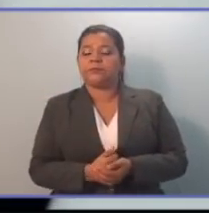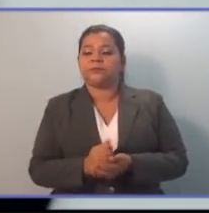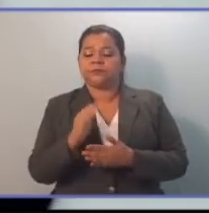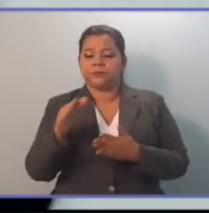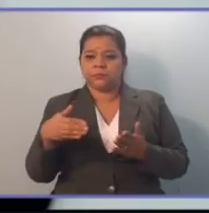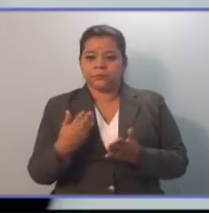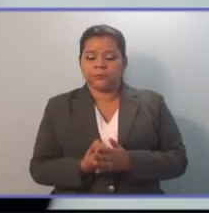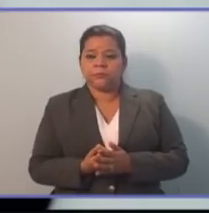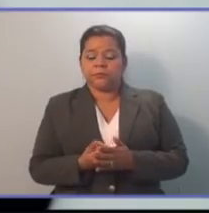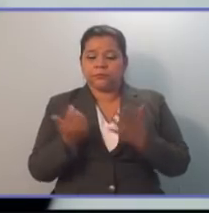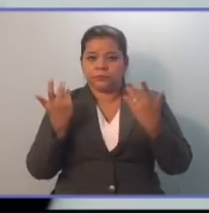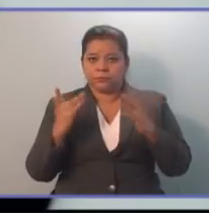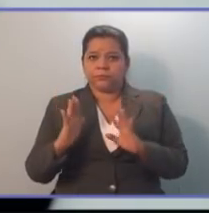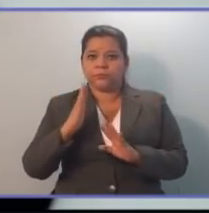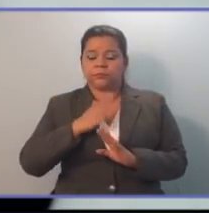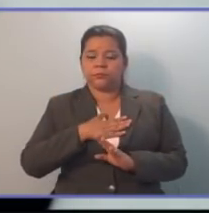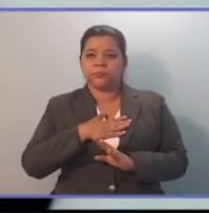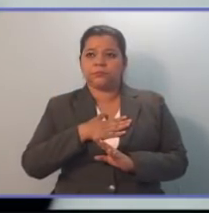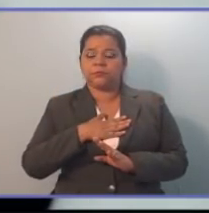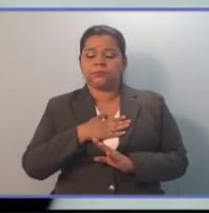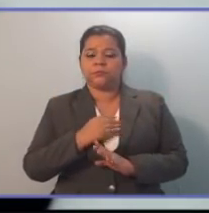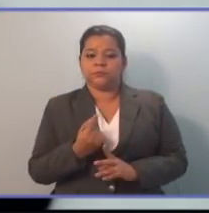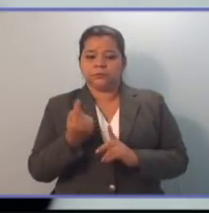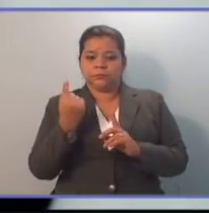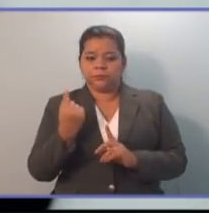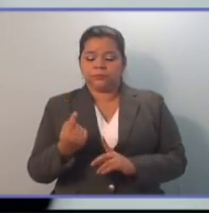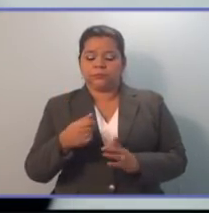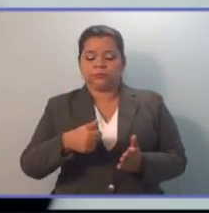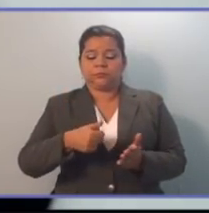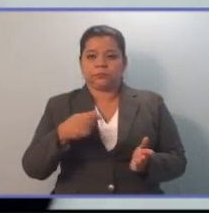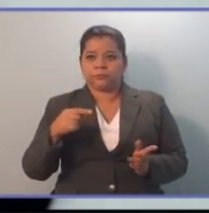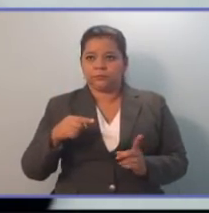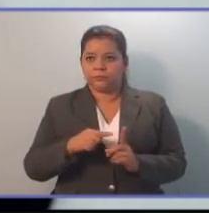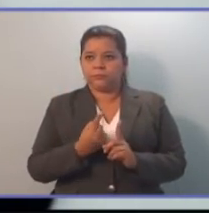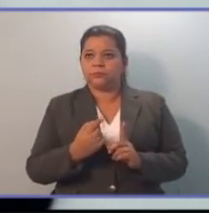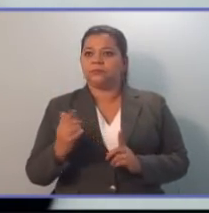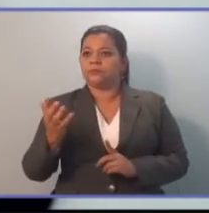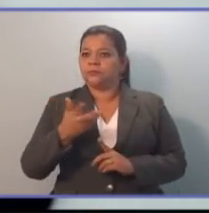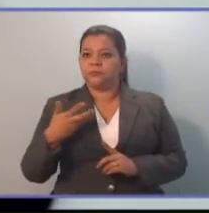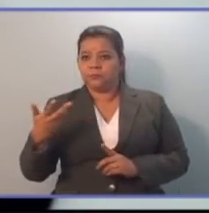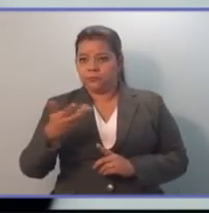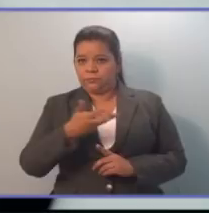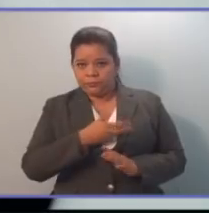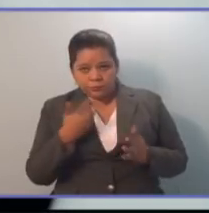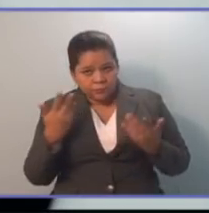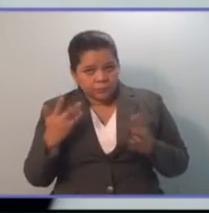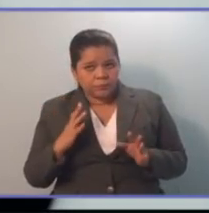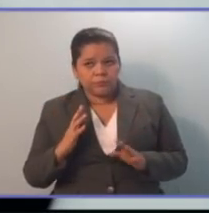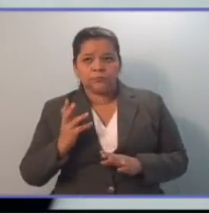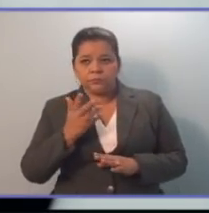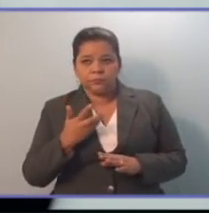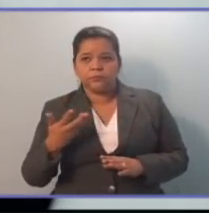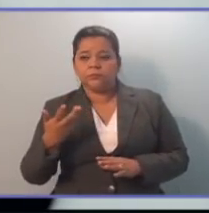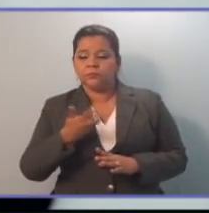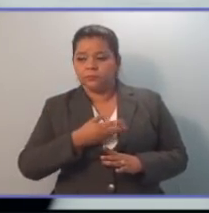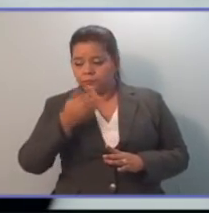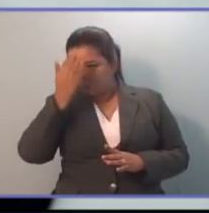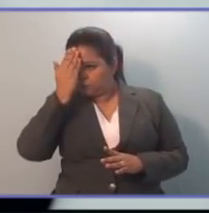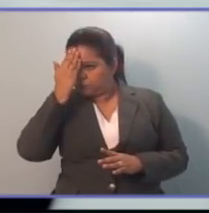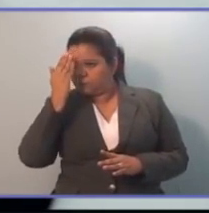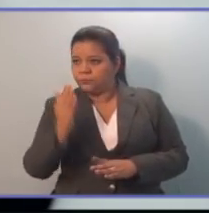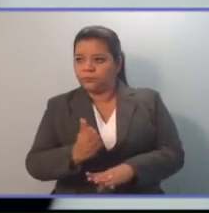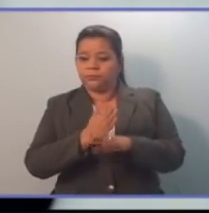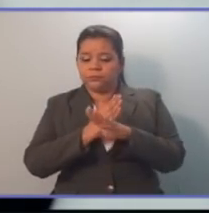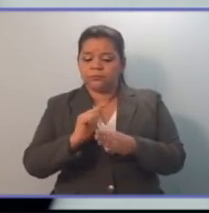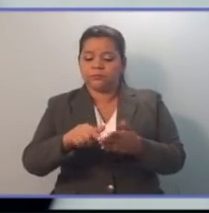nuestra presencia al imputado. Nosotras, como ya incursionando en la defensa de los derechos